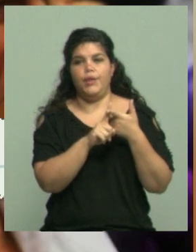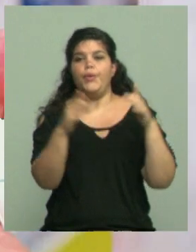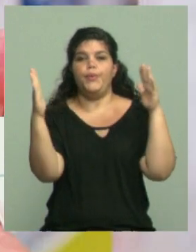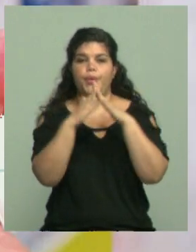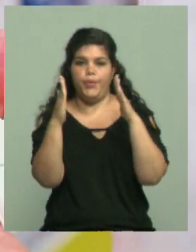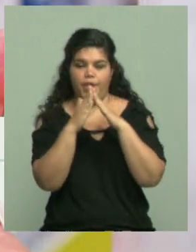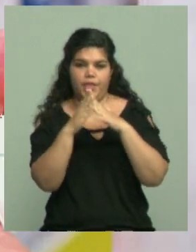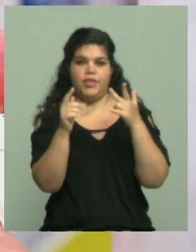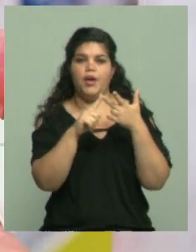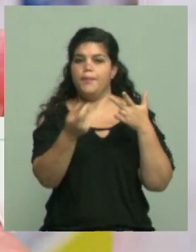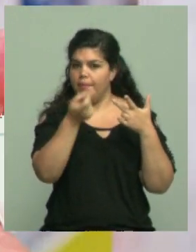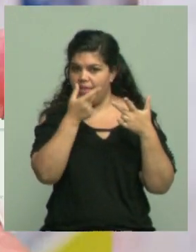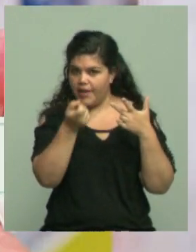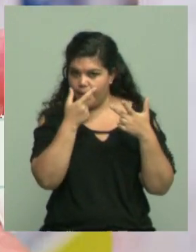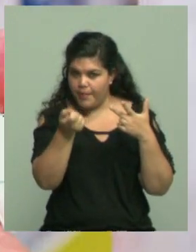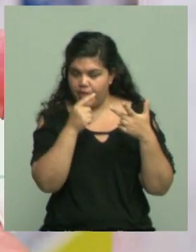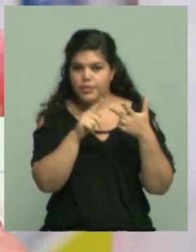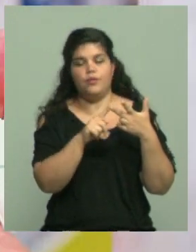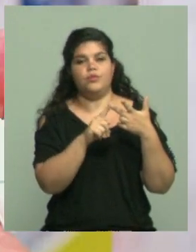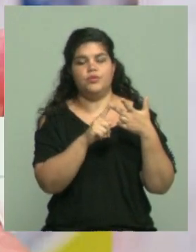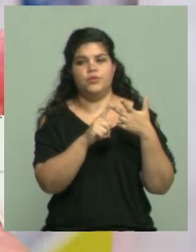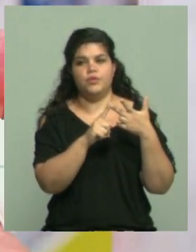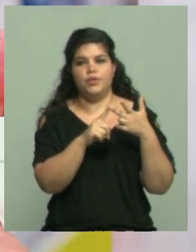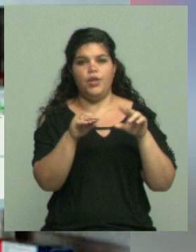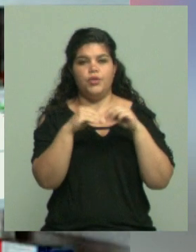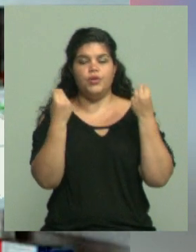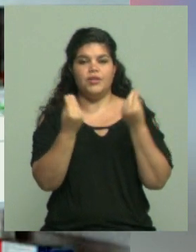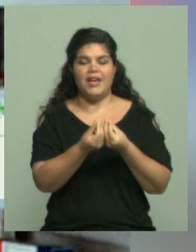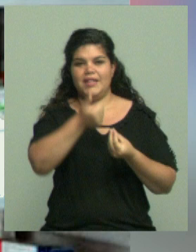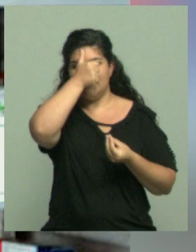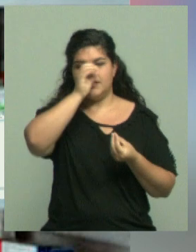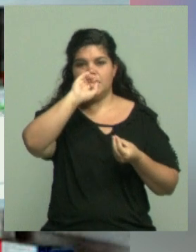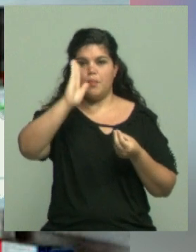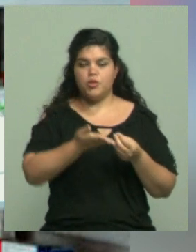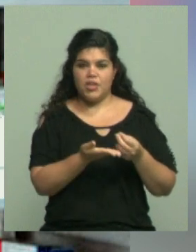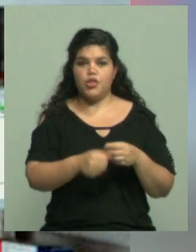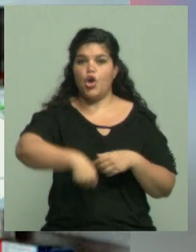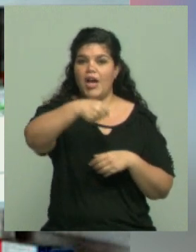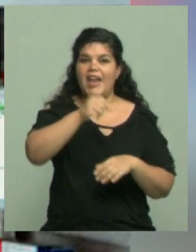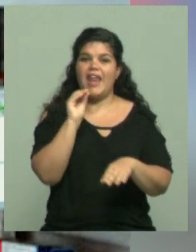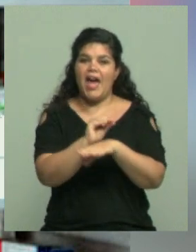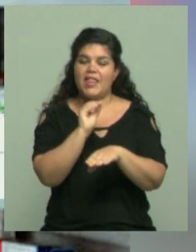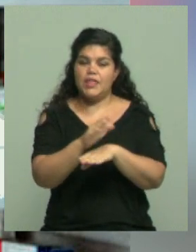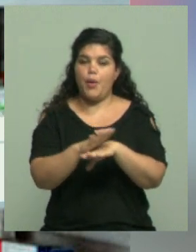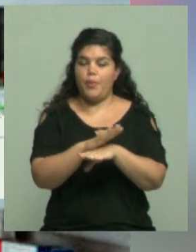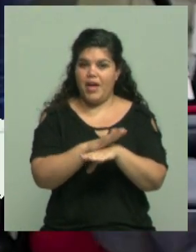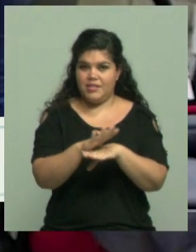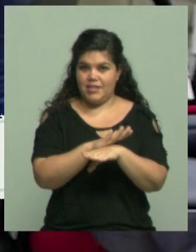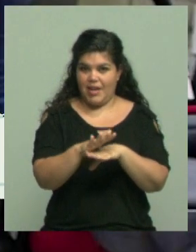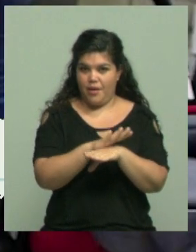vivienda, medicamentos, que representan un conjunto de más del 60% del total de la canasta. Esto lo va a conocer la